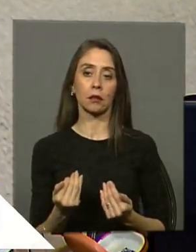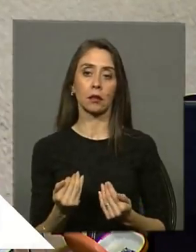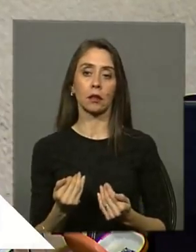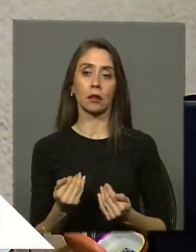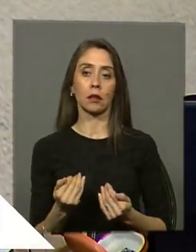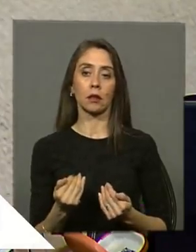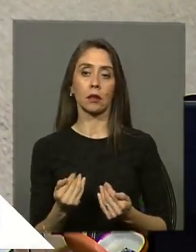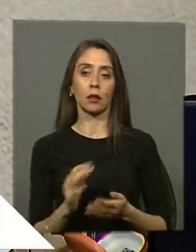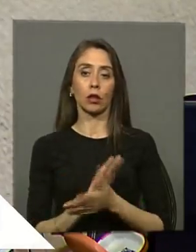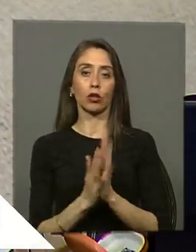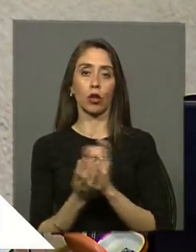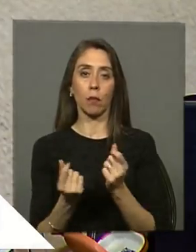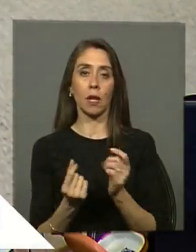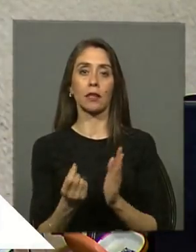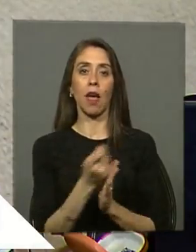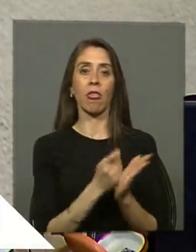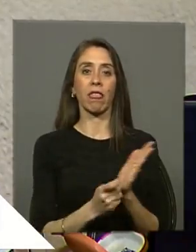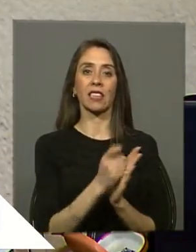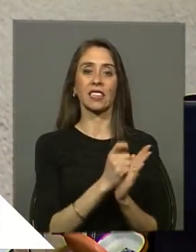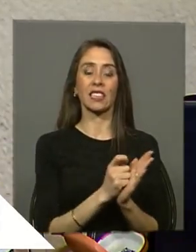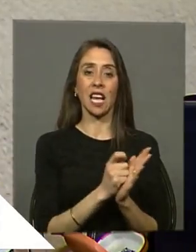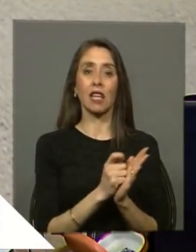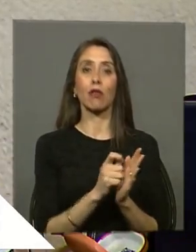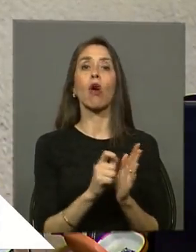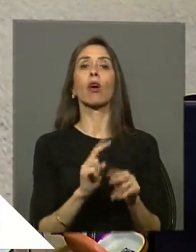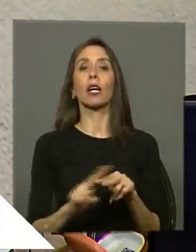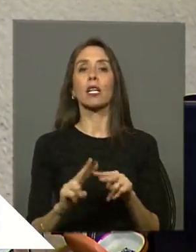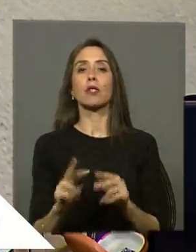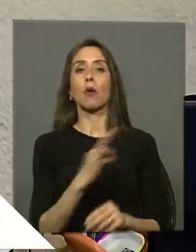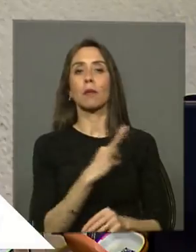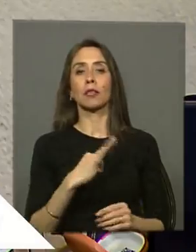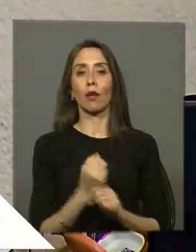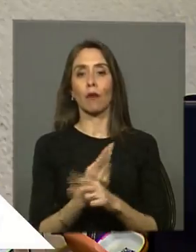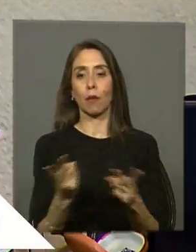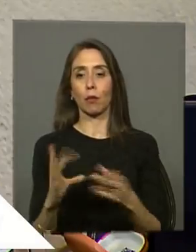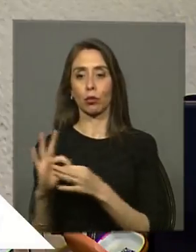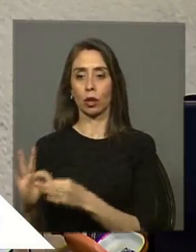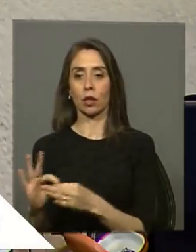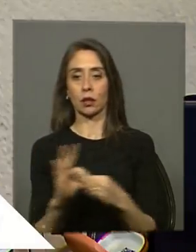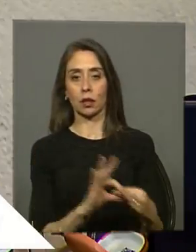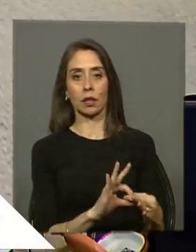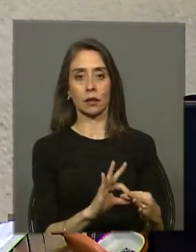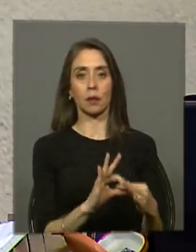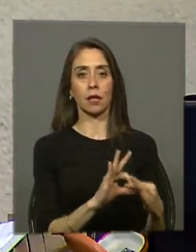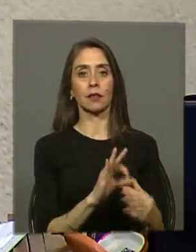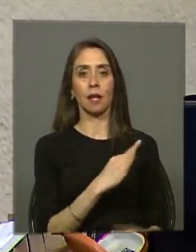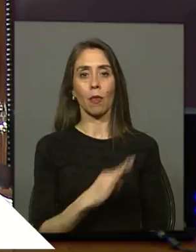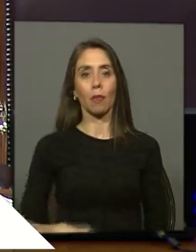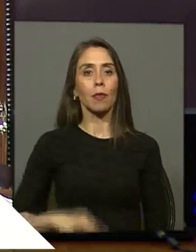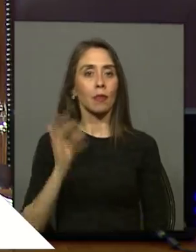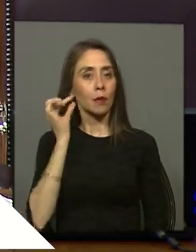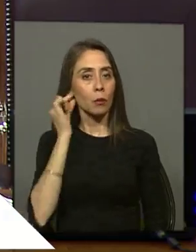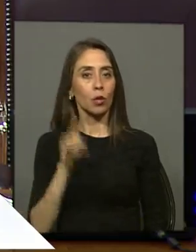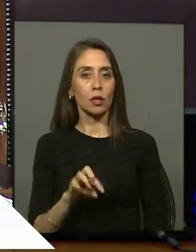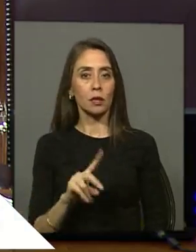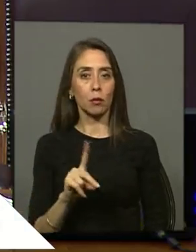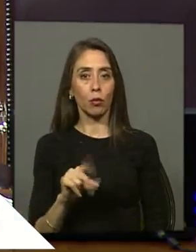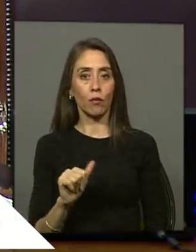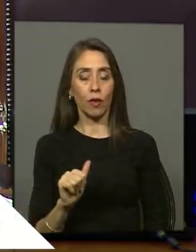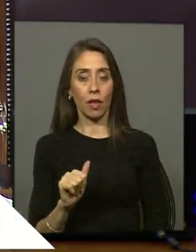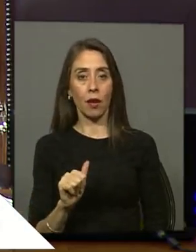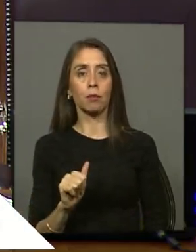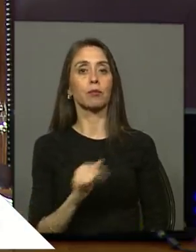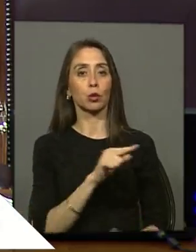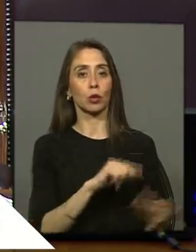tienen que ver con un diseño que ha hecho el Ministerio de Obras Públicas muchas gracias Presidente muchas gracias diputada Alejandra Sepúlveda vamos a